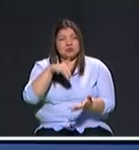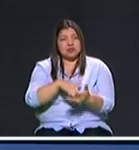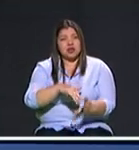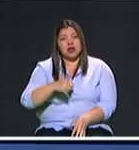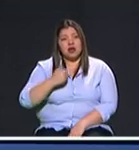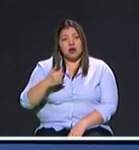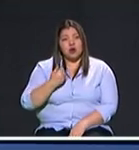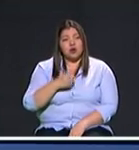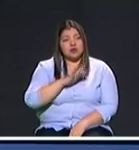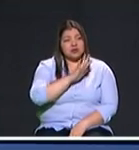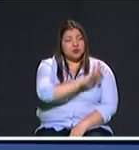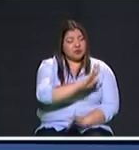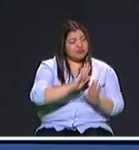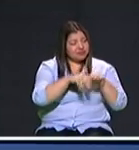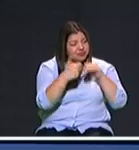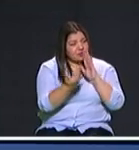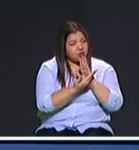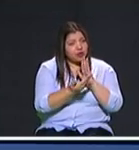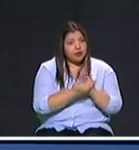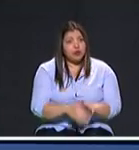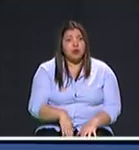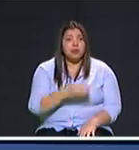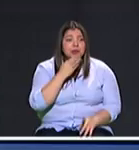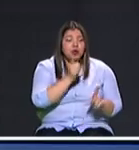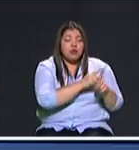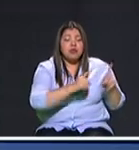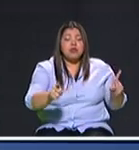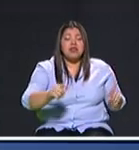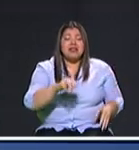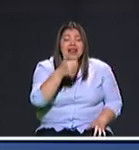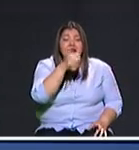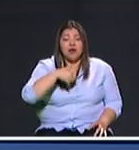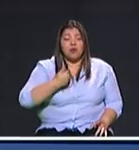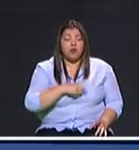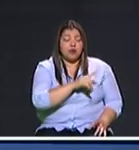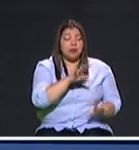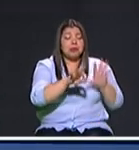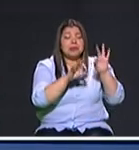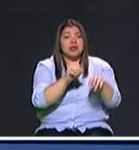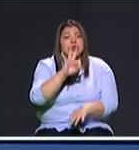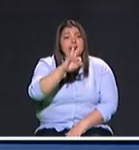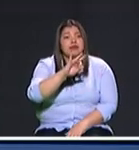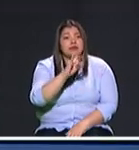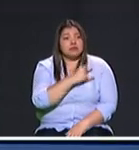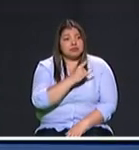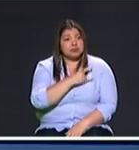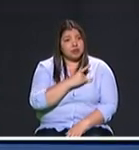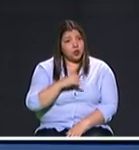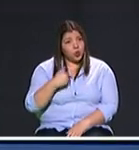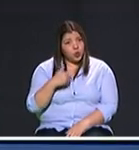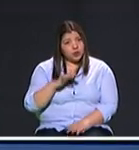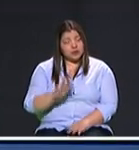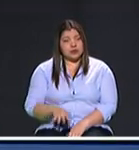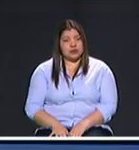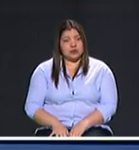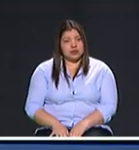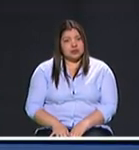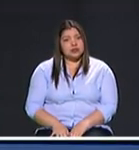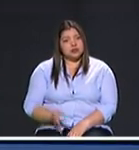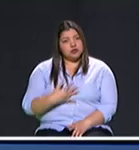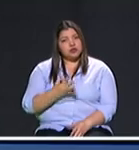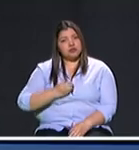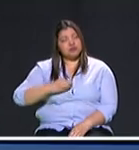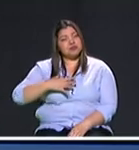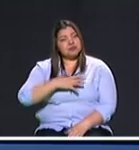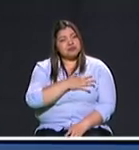de cada diez jóvenes solamente pueden acceder a la universidad 3 por eso vamos a tratar y al